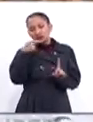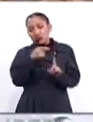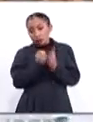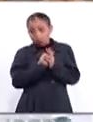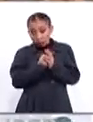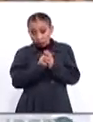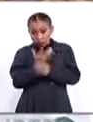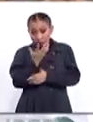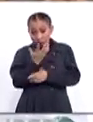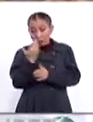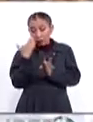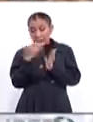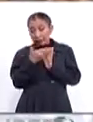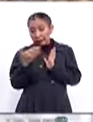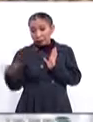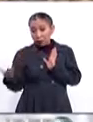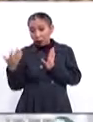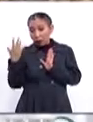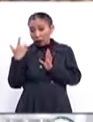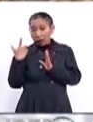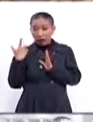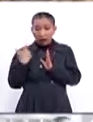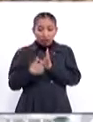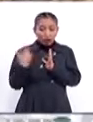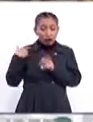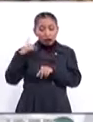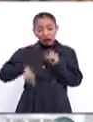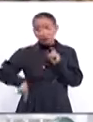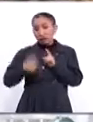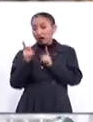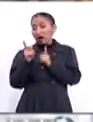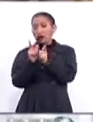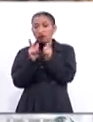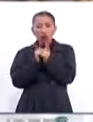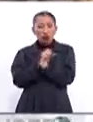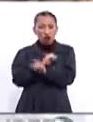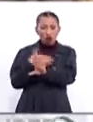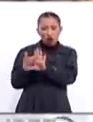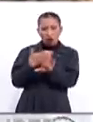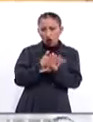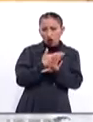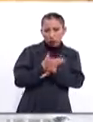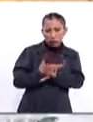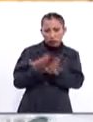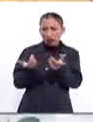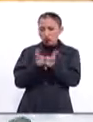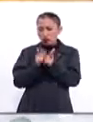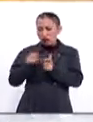una nueva etapa dentro del combate al crimen organizado,